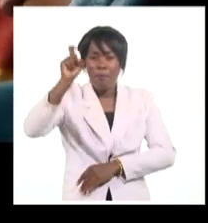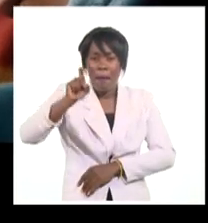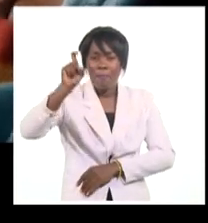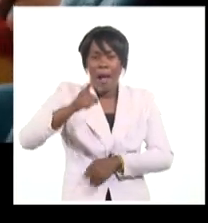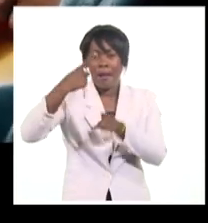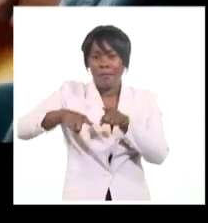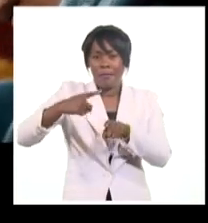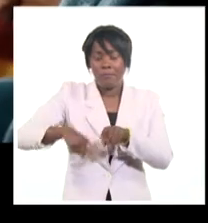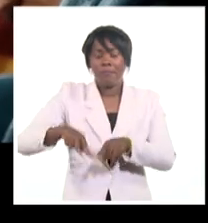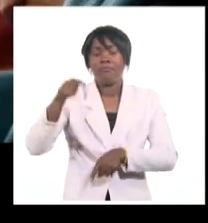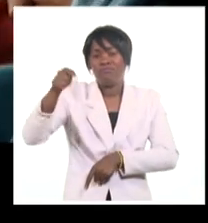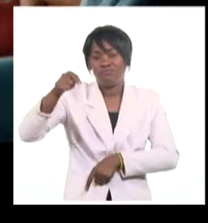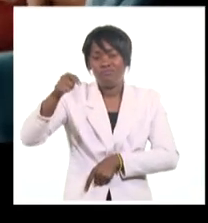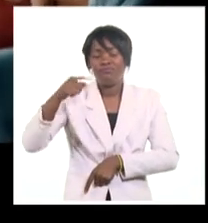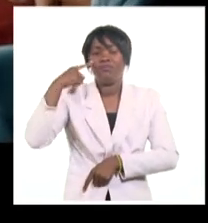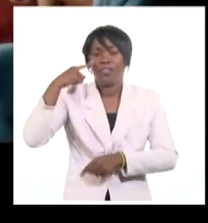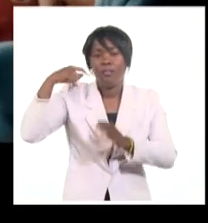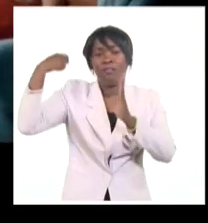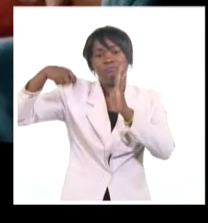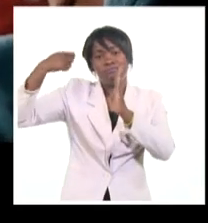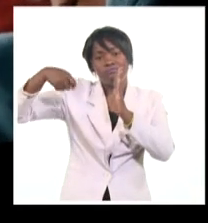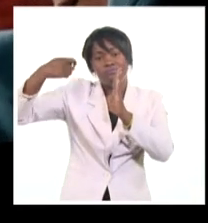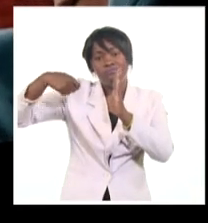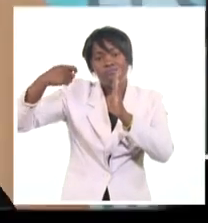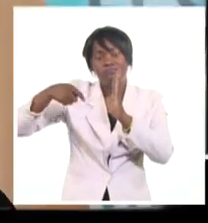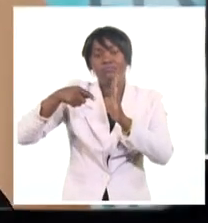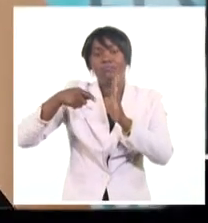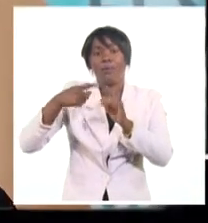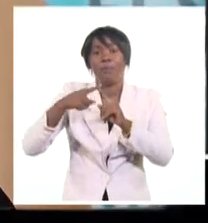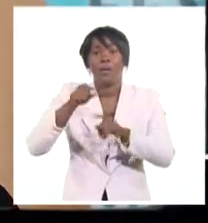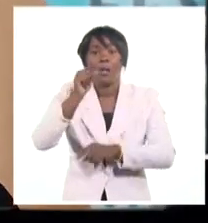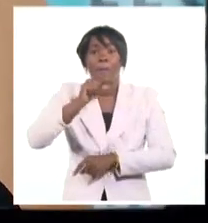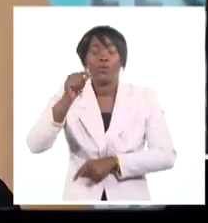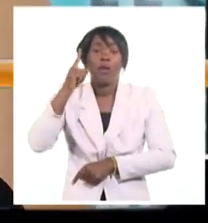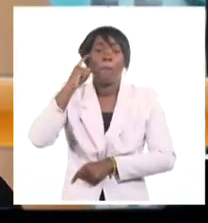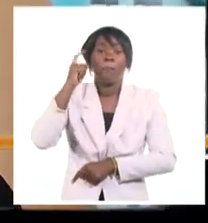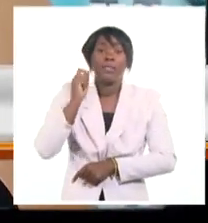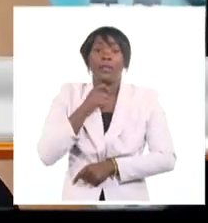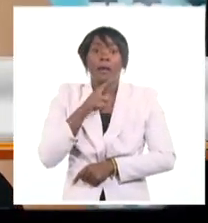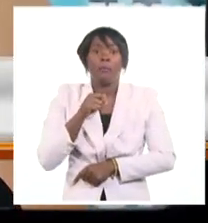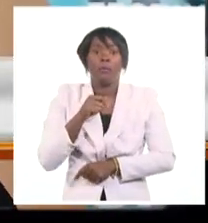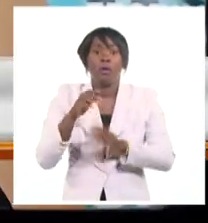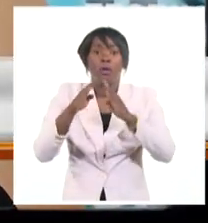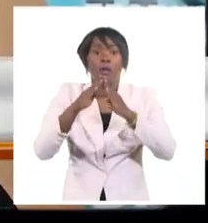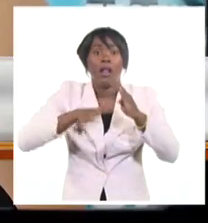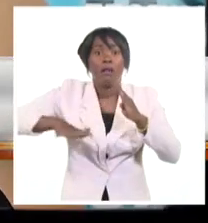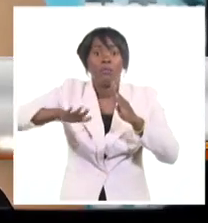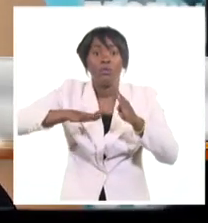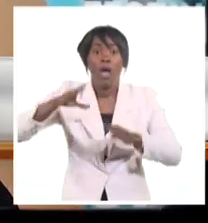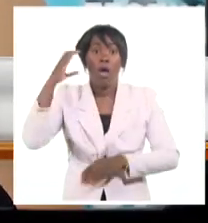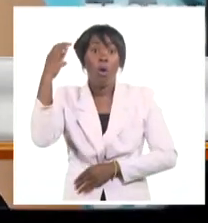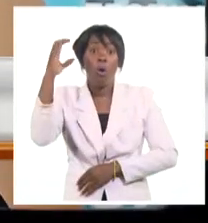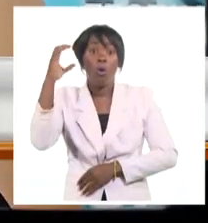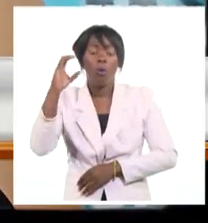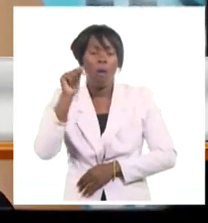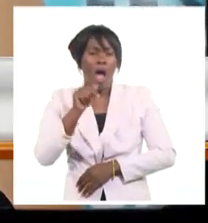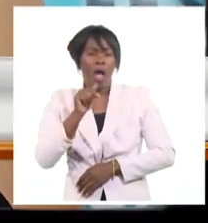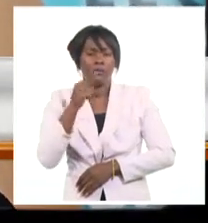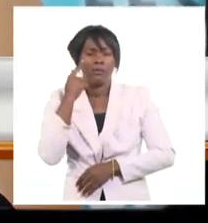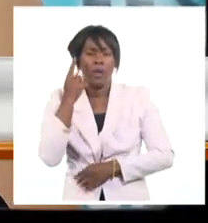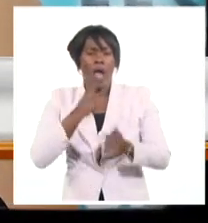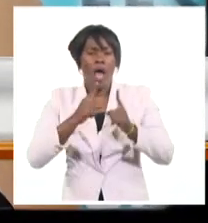y las expectativas del espectador que está acostumbrado a pensar que una película de un barrio marginal en Bogotá o en Latinoamérica siempre tiene que tener